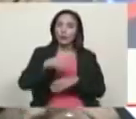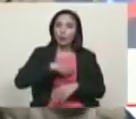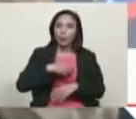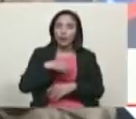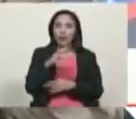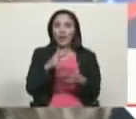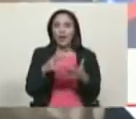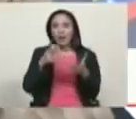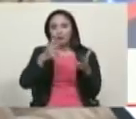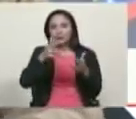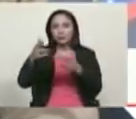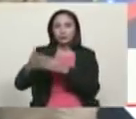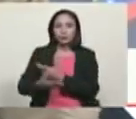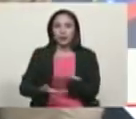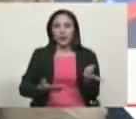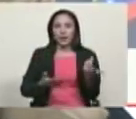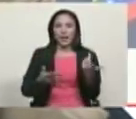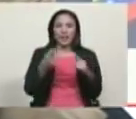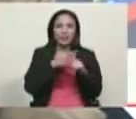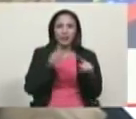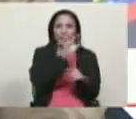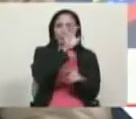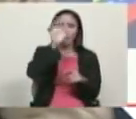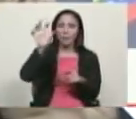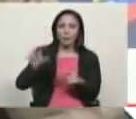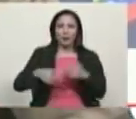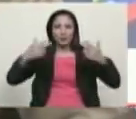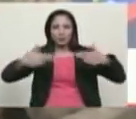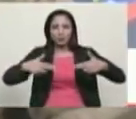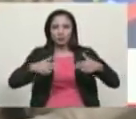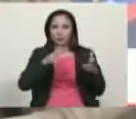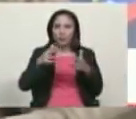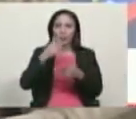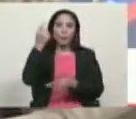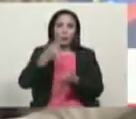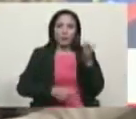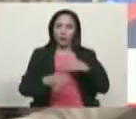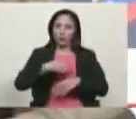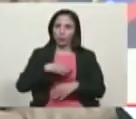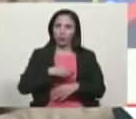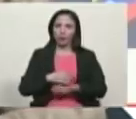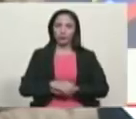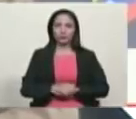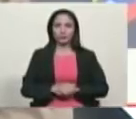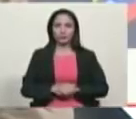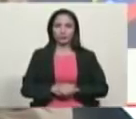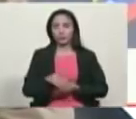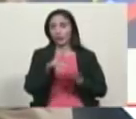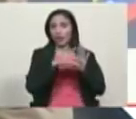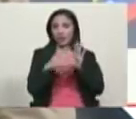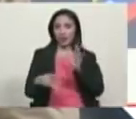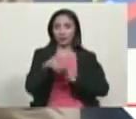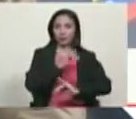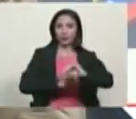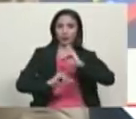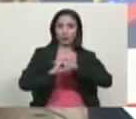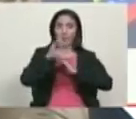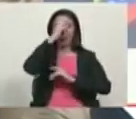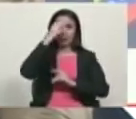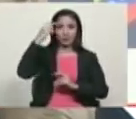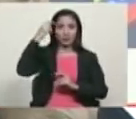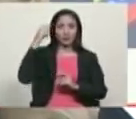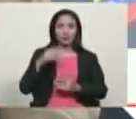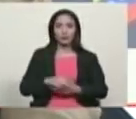estados y el uso de la fuerza. Lo prohíbe el derecho internacional, canciller, usted